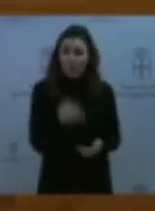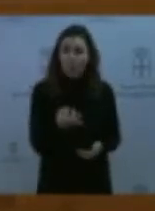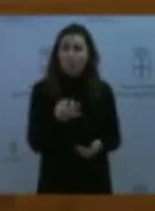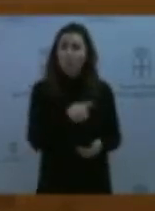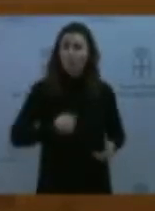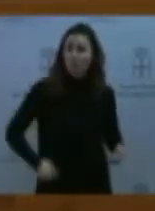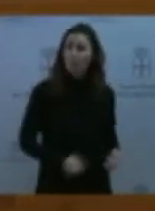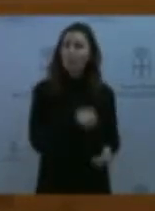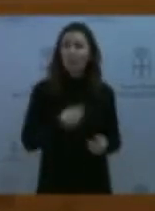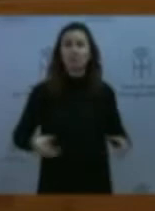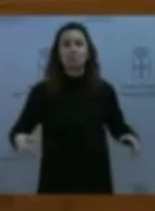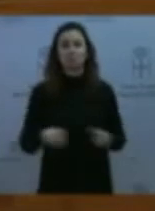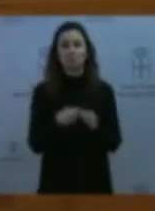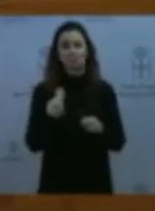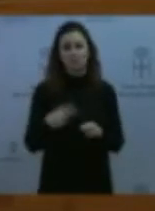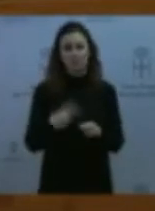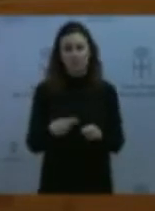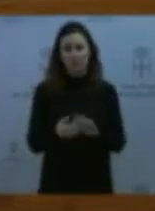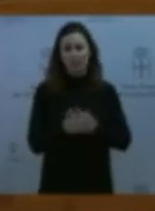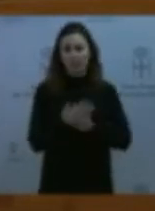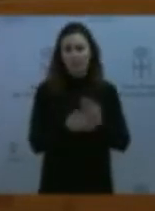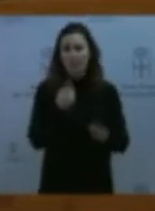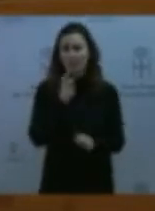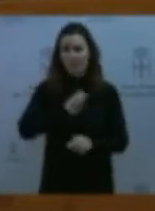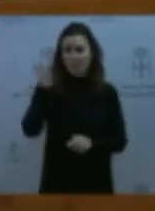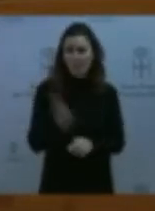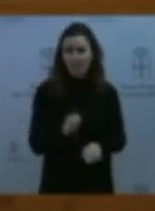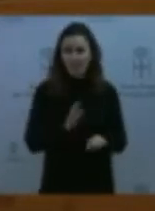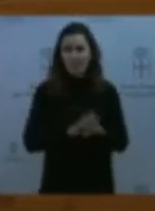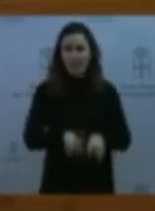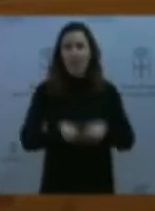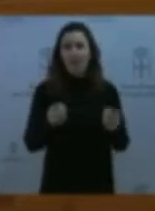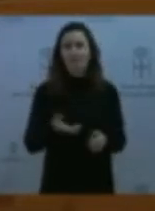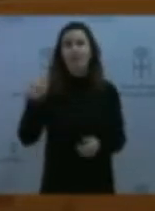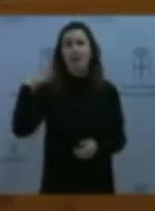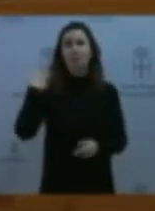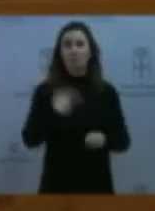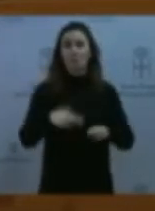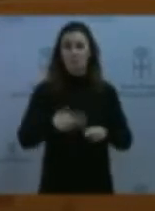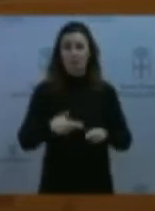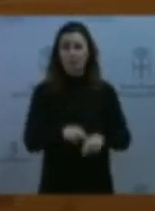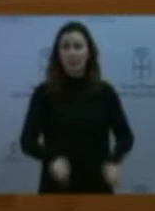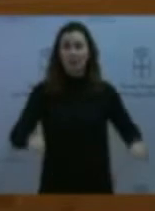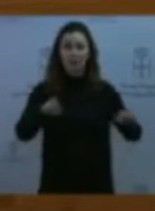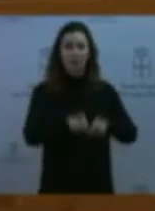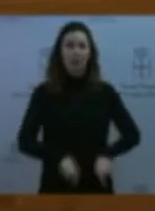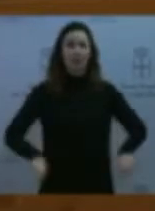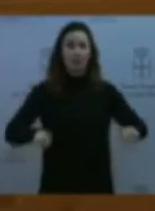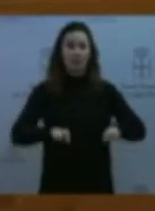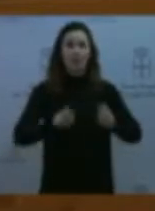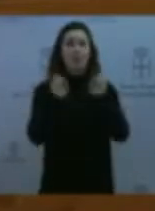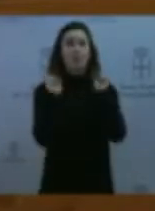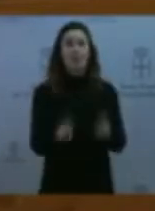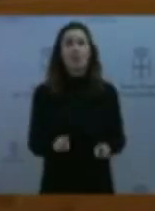a cambiar las formas de la vieja política, repite siempre lo peor de esa vieja política. Ya estamos